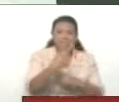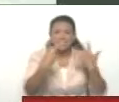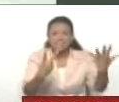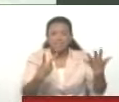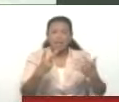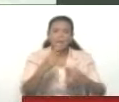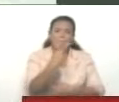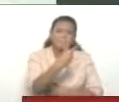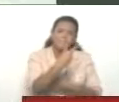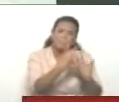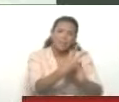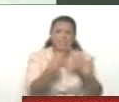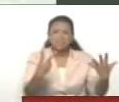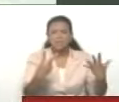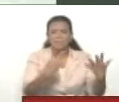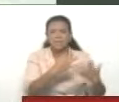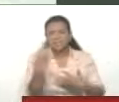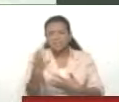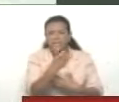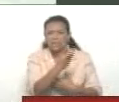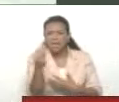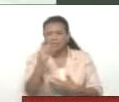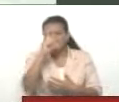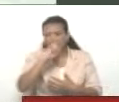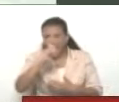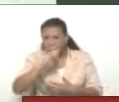años, 7.5%.